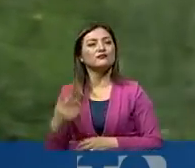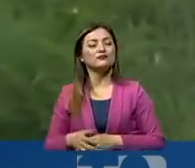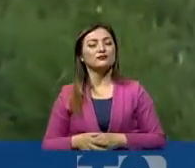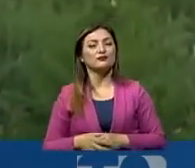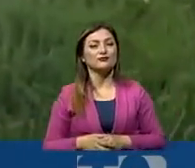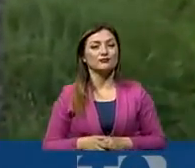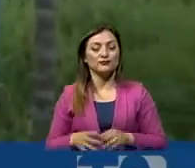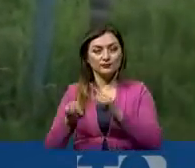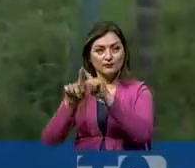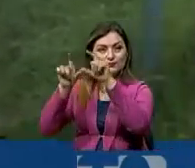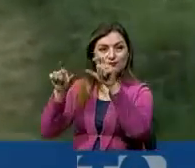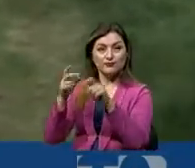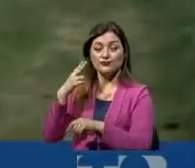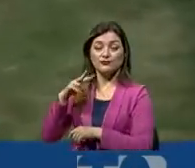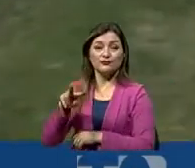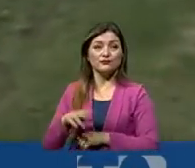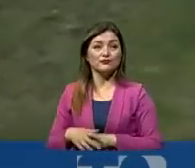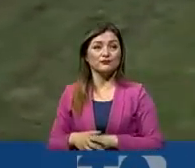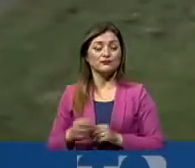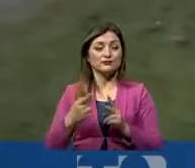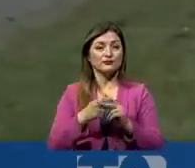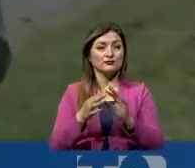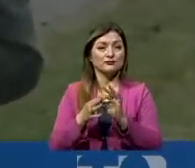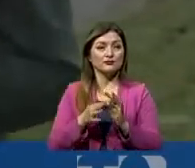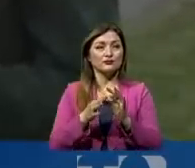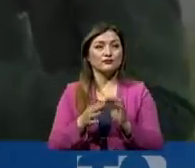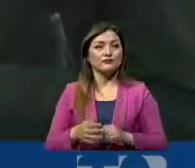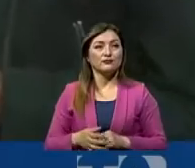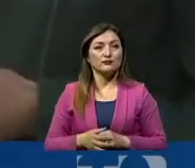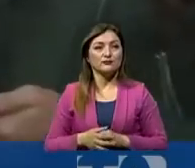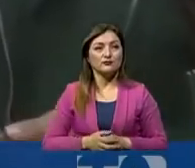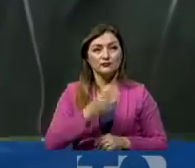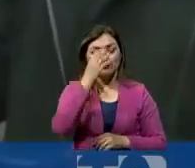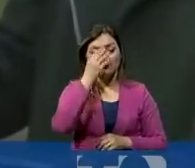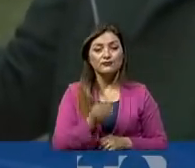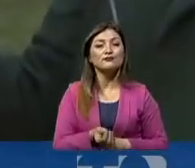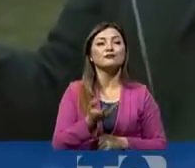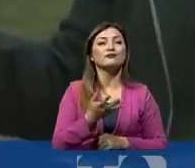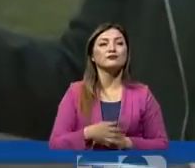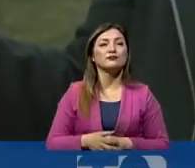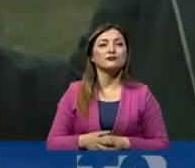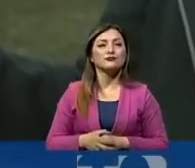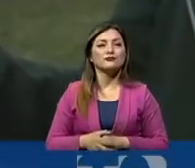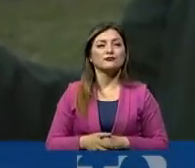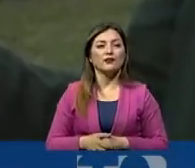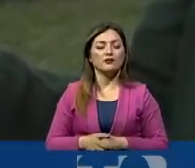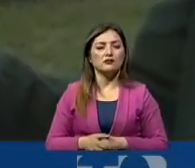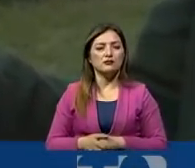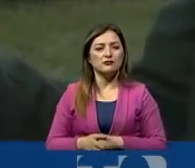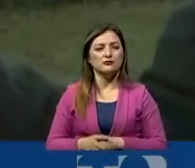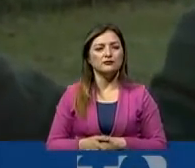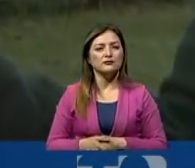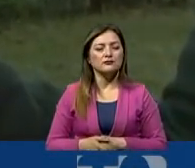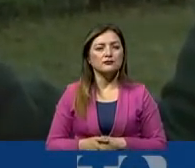porque nos dicen que aunque esto luce así, hay un mantenimiento el cual se lo da. Sí, buenos días. Efectivamente, la EMOP a través